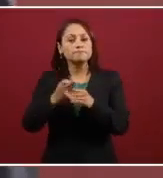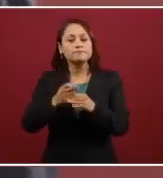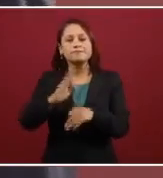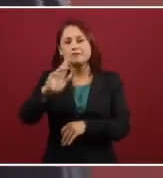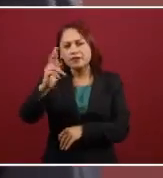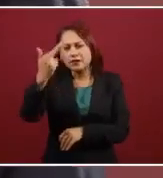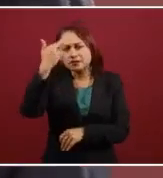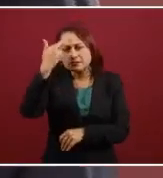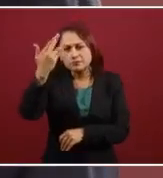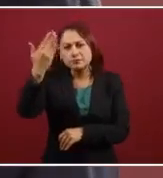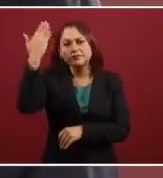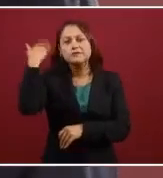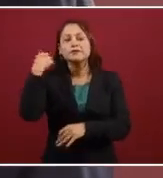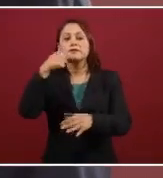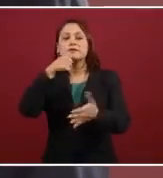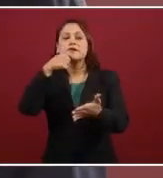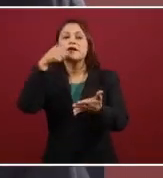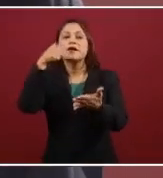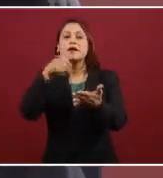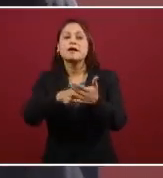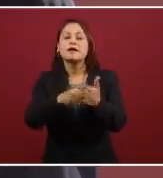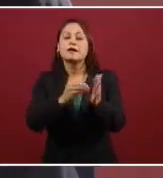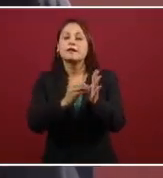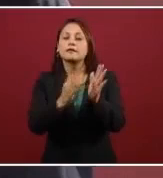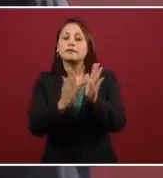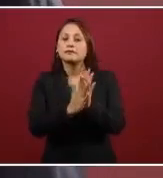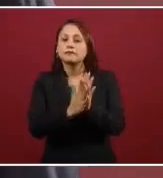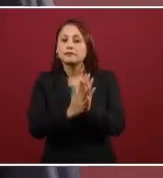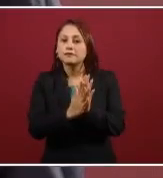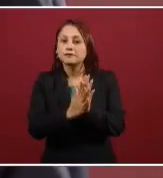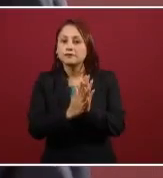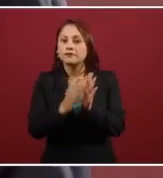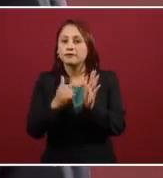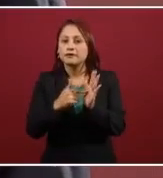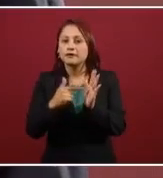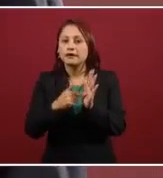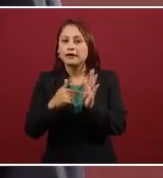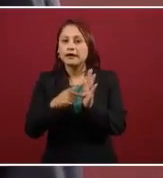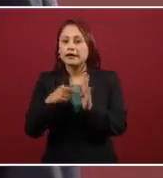renuncia de Germán Martínez?